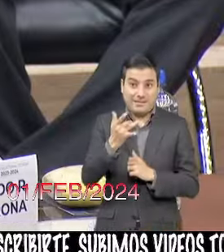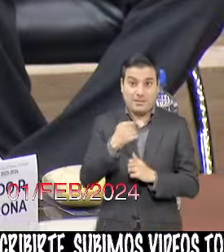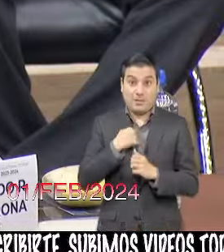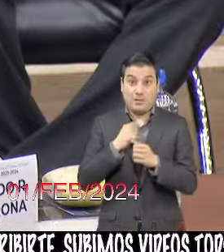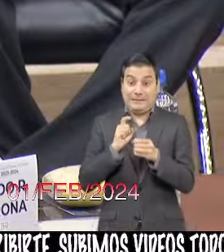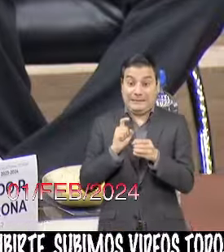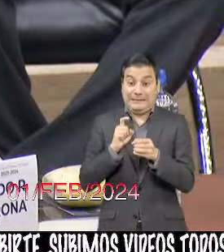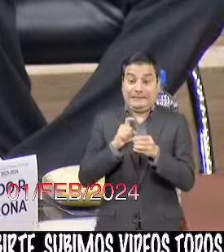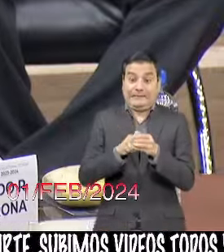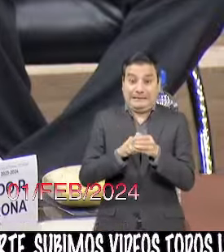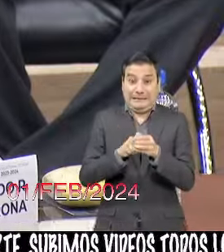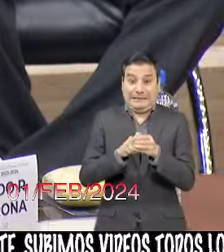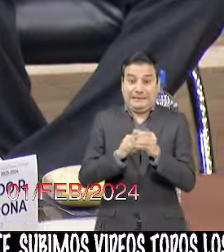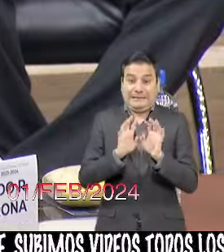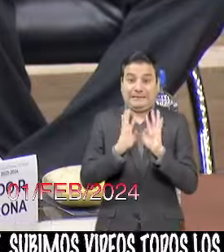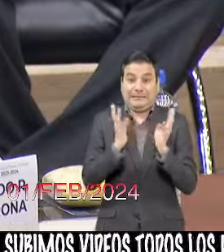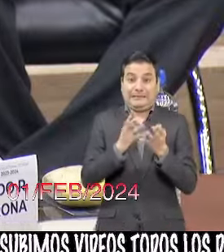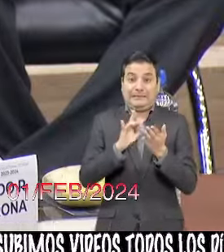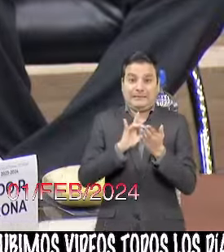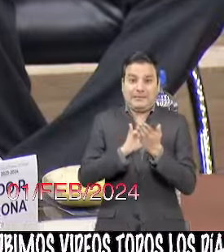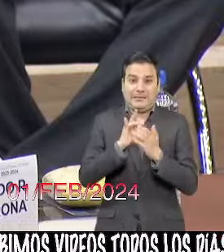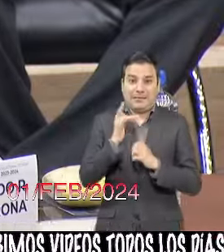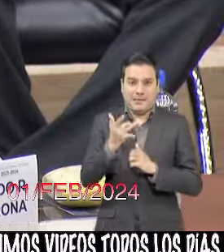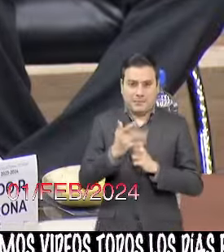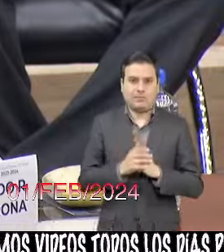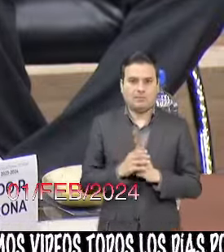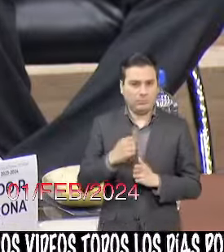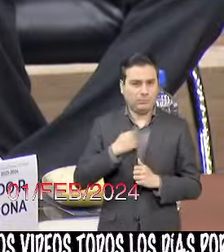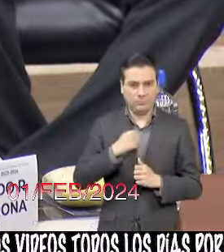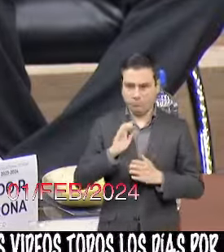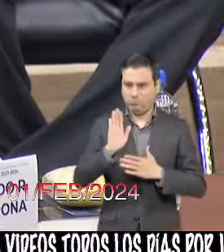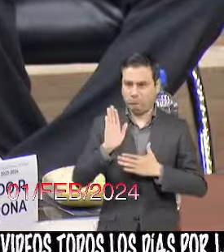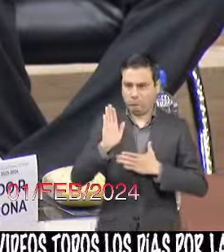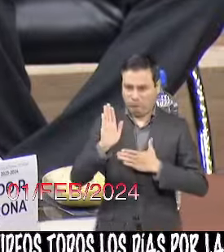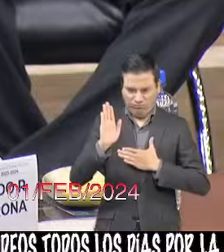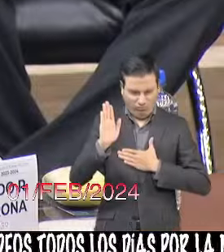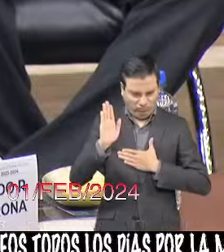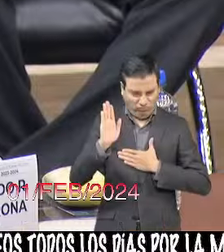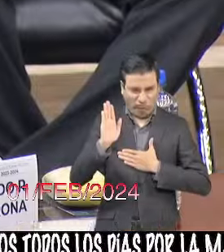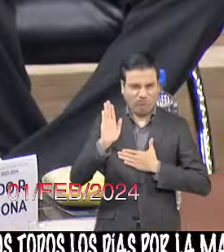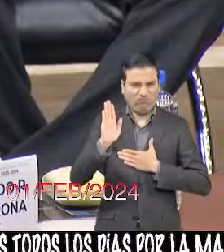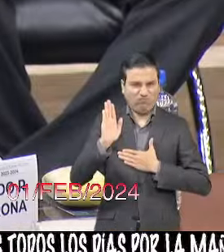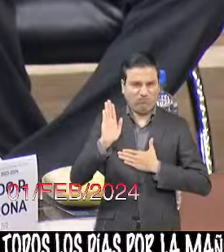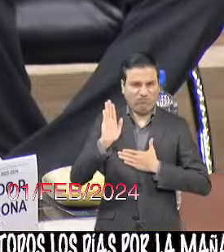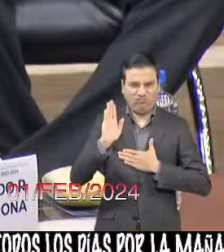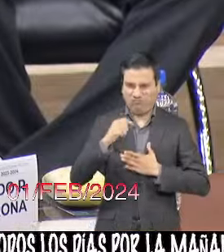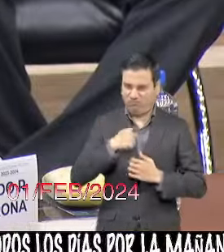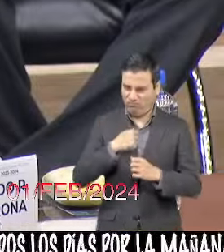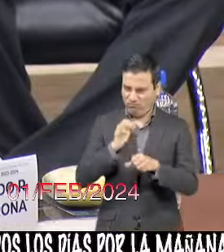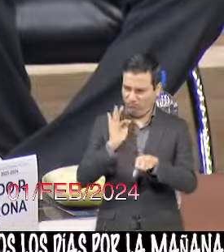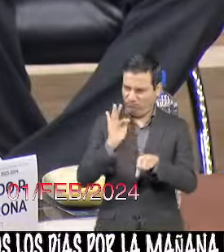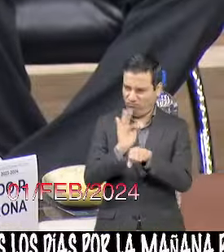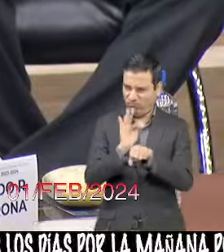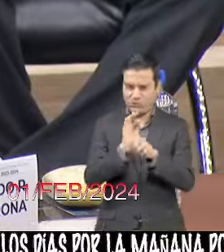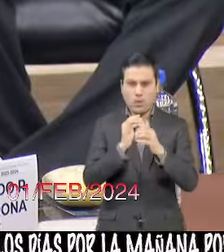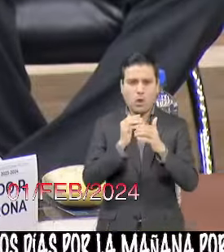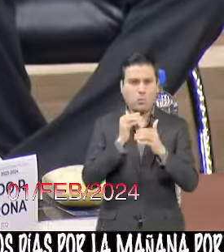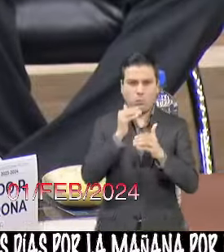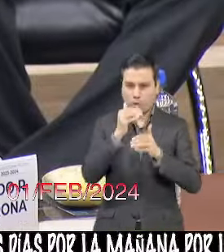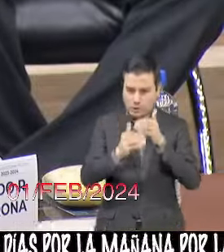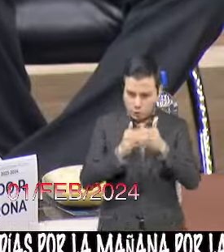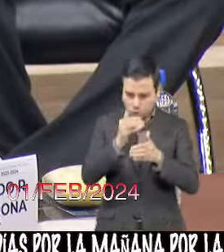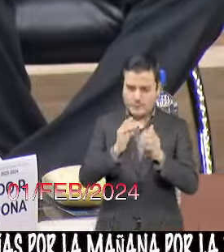parte de este espacio, plantear mi compromiso de contribuir en todo al fortalecimiento de los procesos